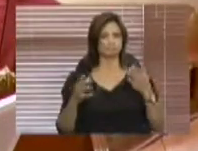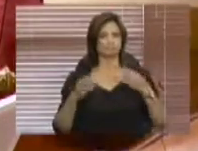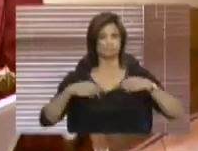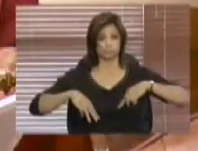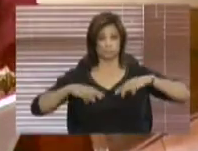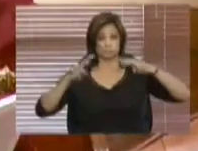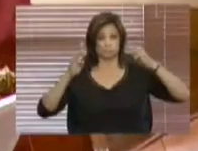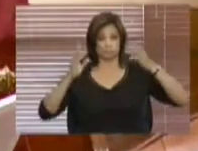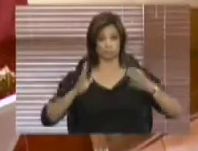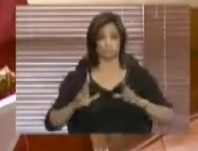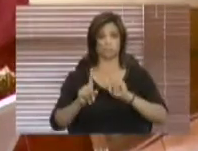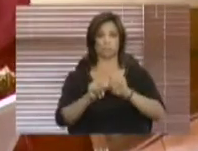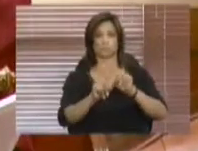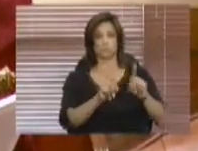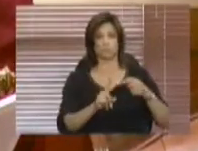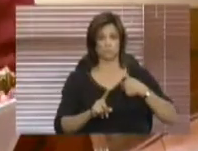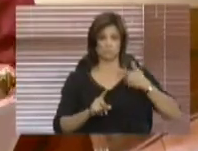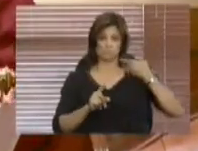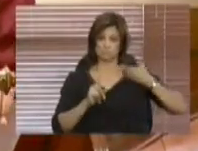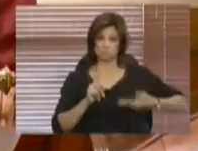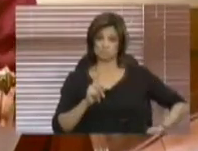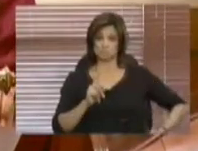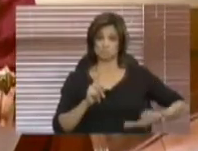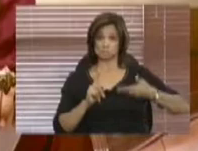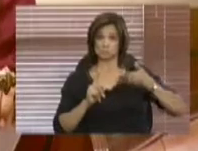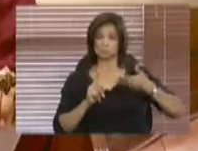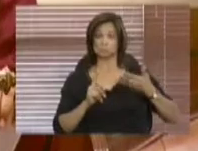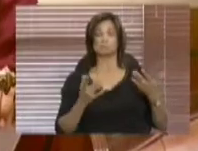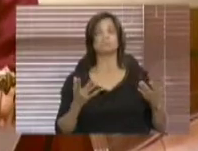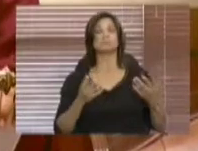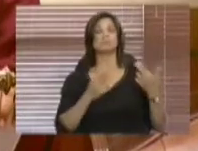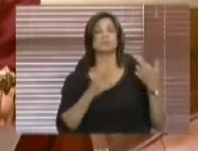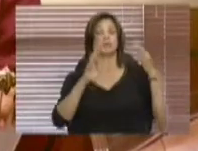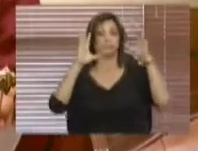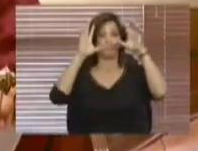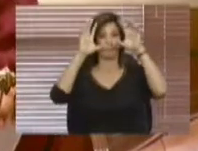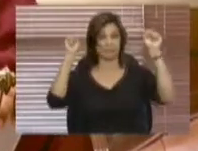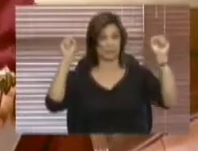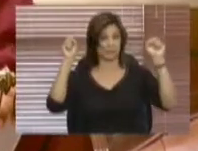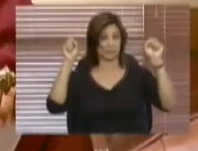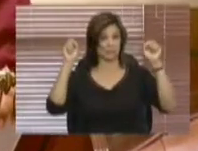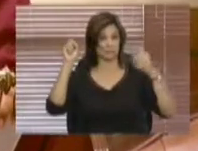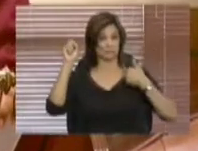magistrados y este servidor, en su condición de presidente,